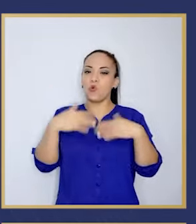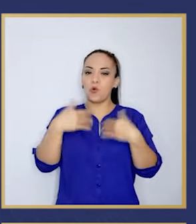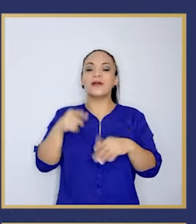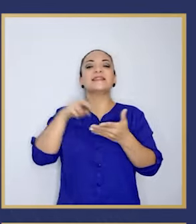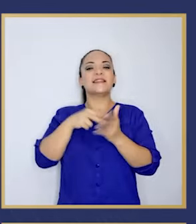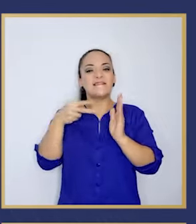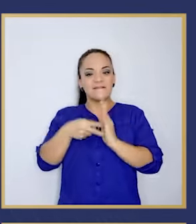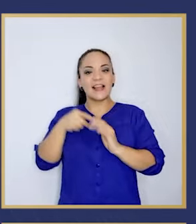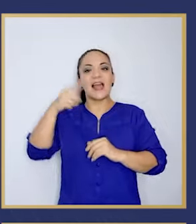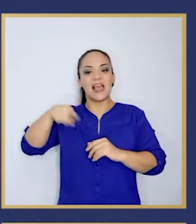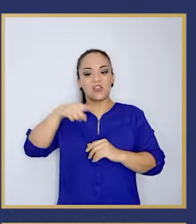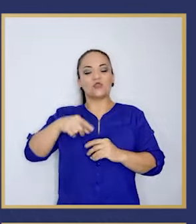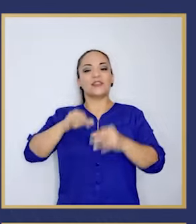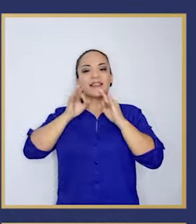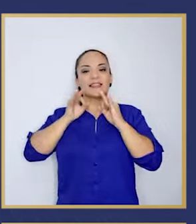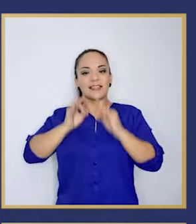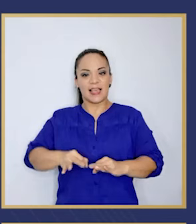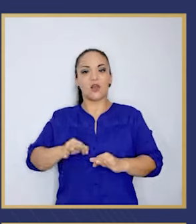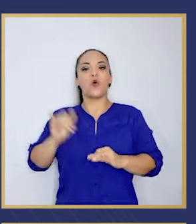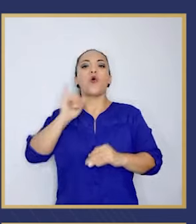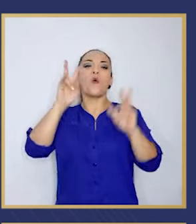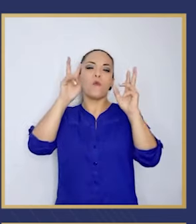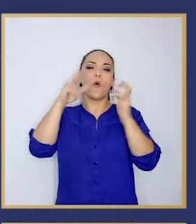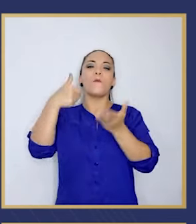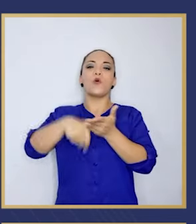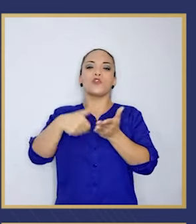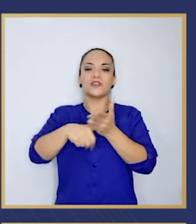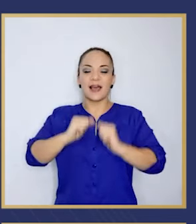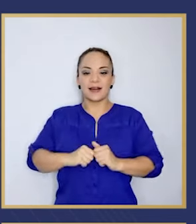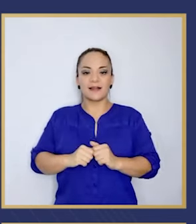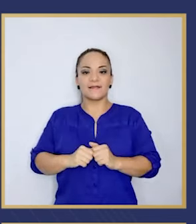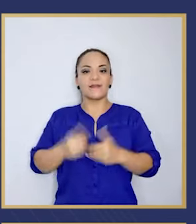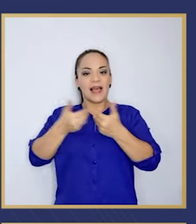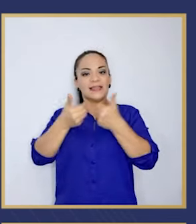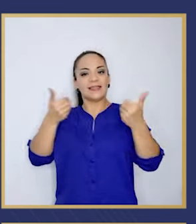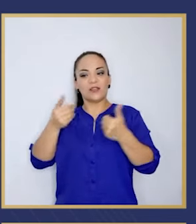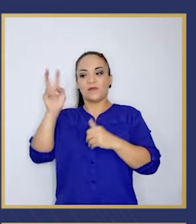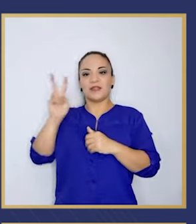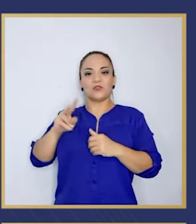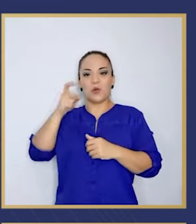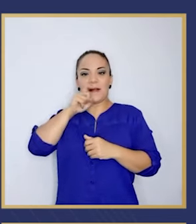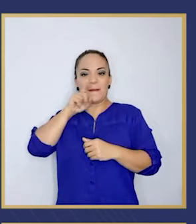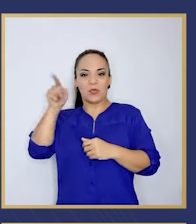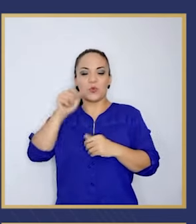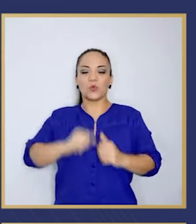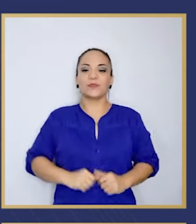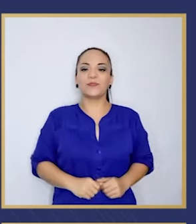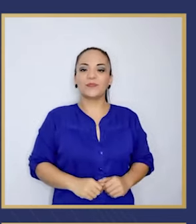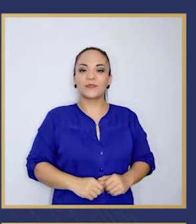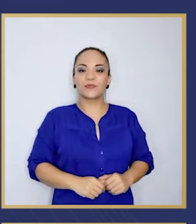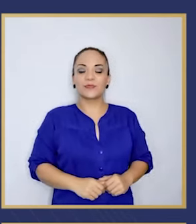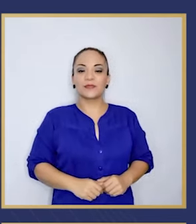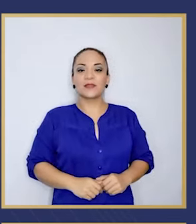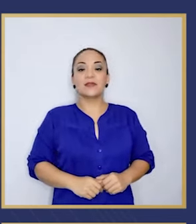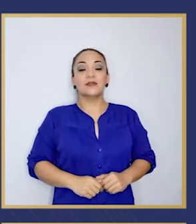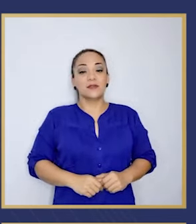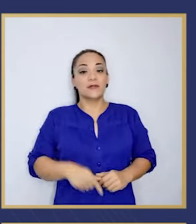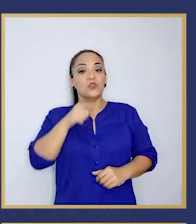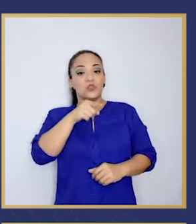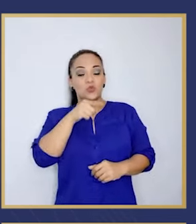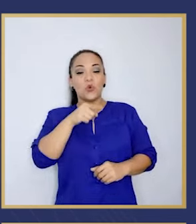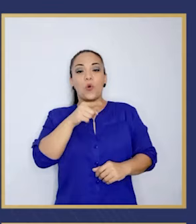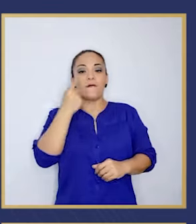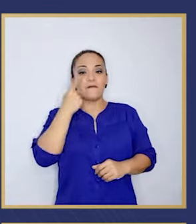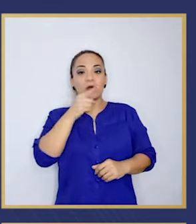es un voto legítimo. Votaron con sus pies, aislándose de ese régimen. Tengo ansiedad porque fue la cosa, porque yo fui a abrir